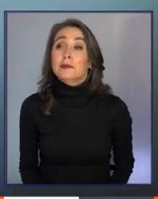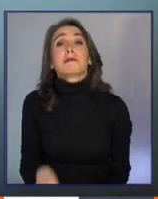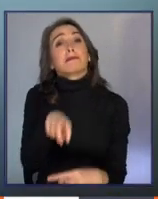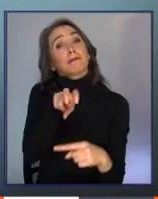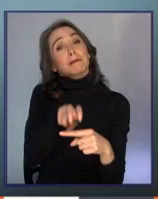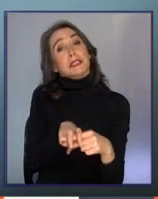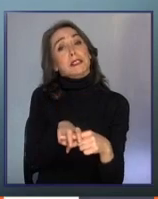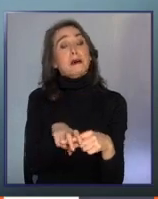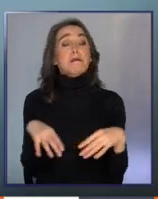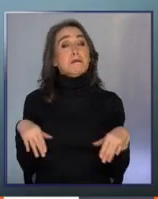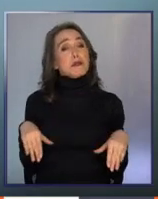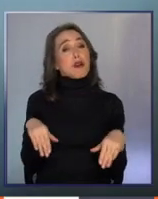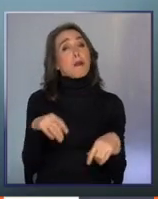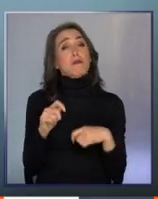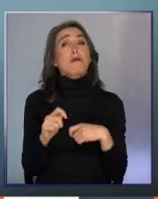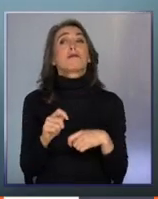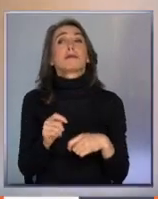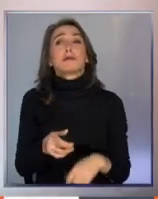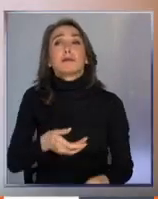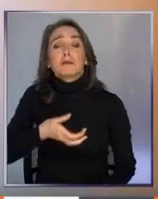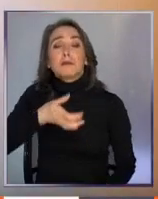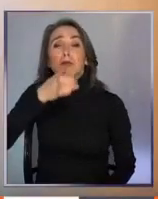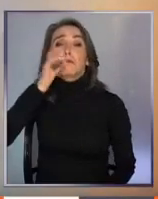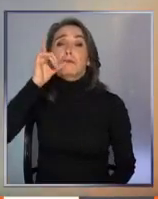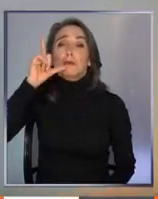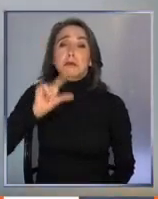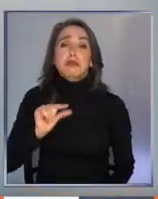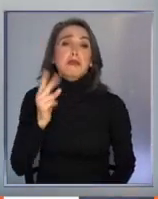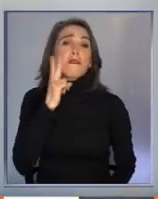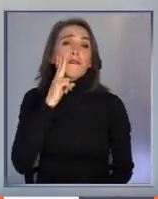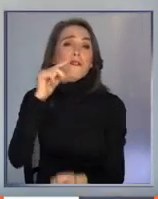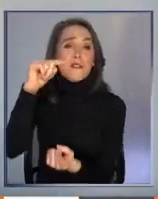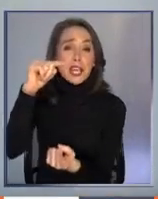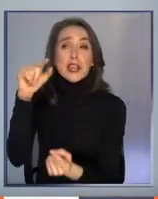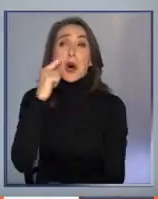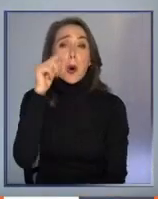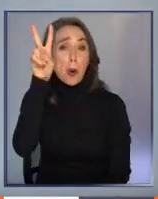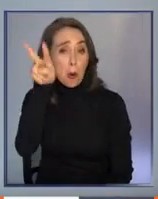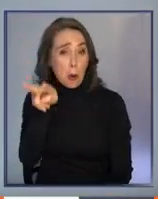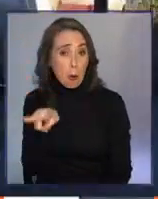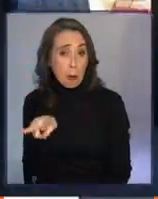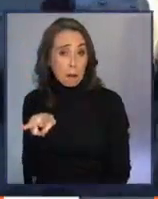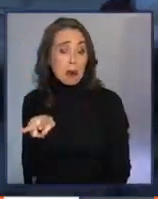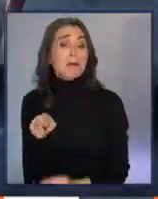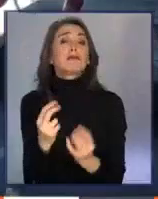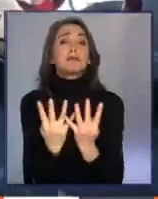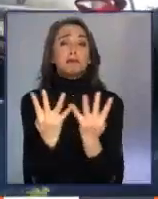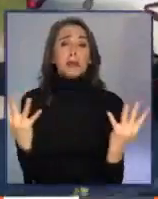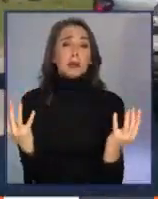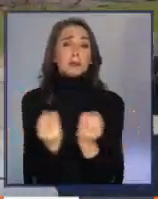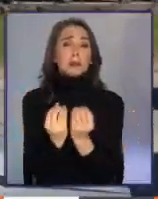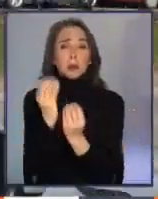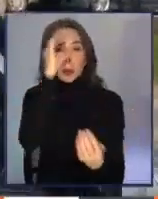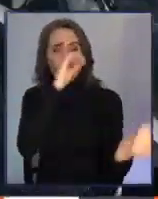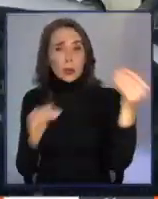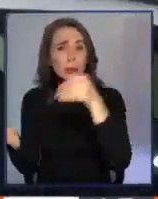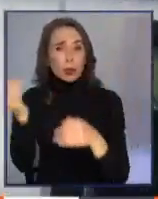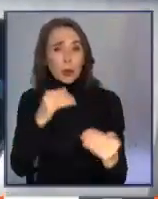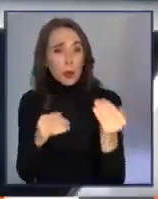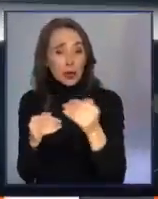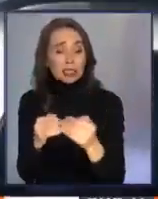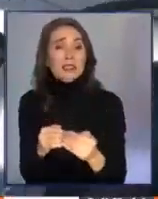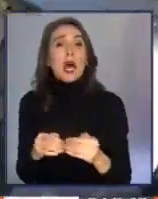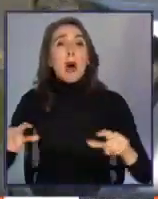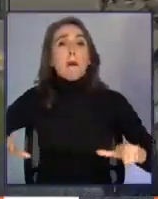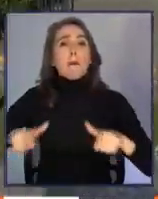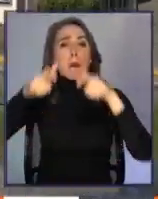Sentado, cómodo, terminando una botella de vino. A simple vista, este hombre parece ser uno más de los cientos de turistas que recibe Pucón